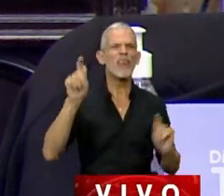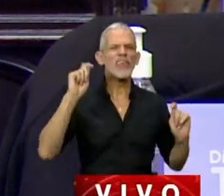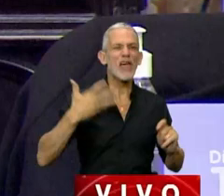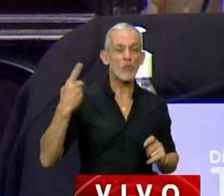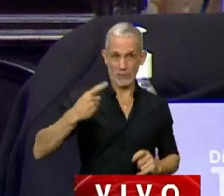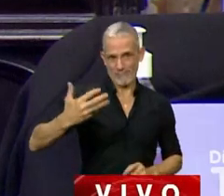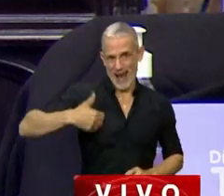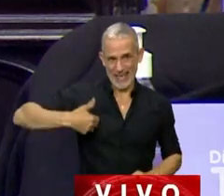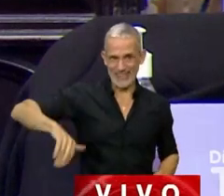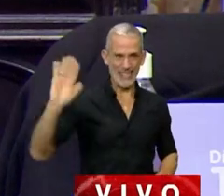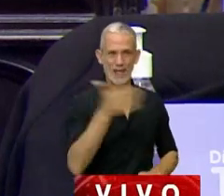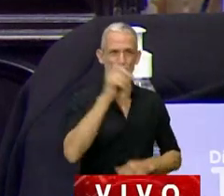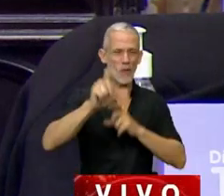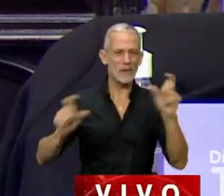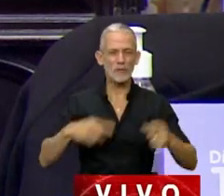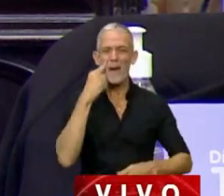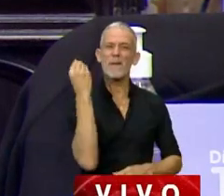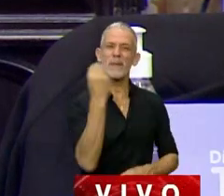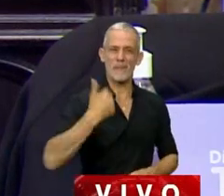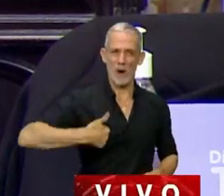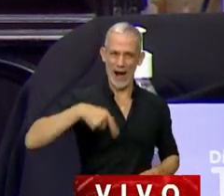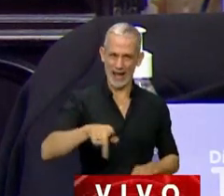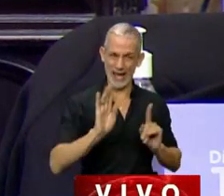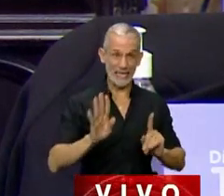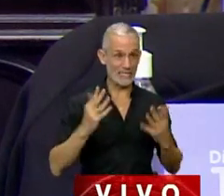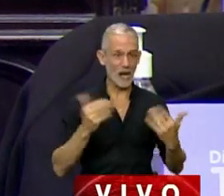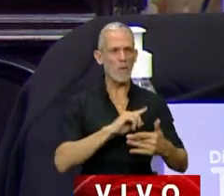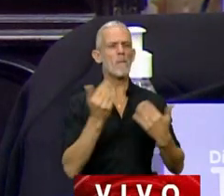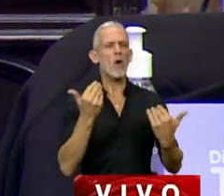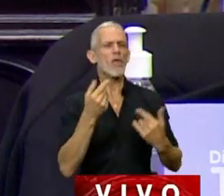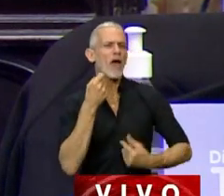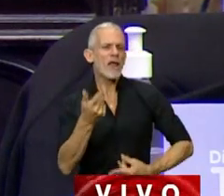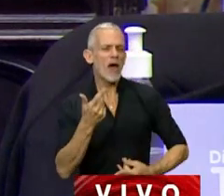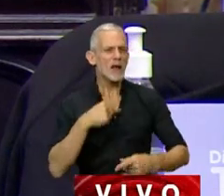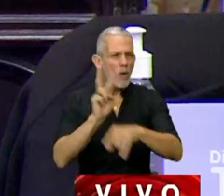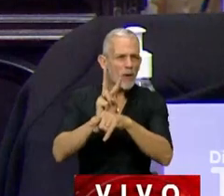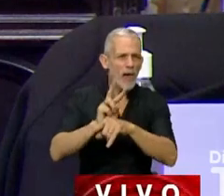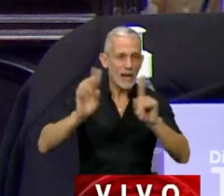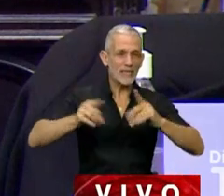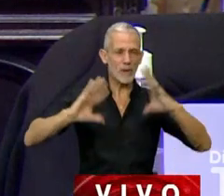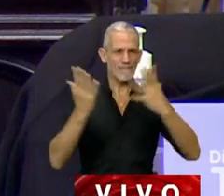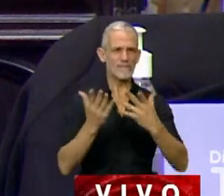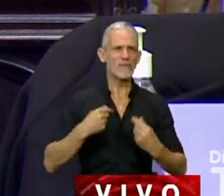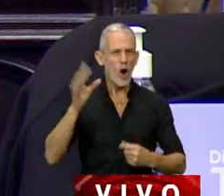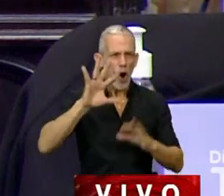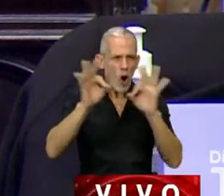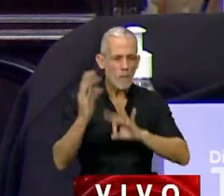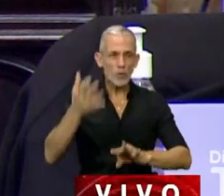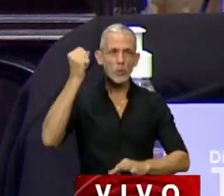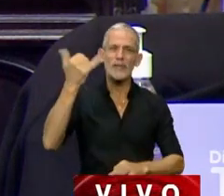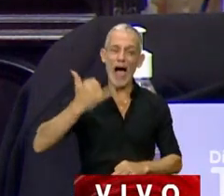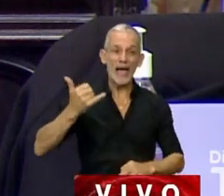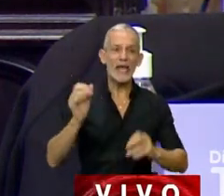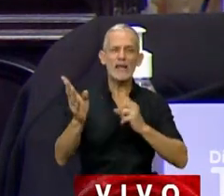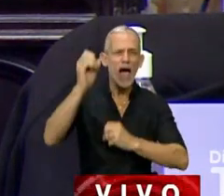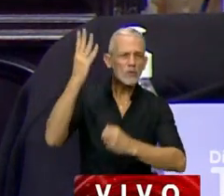Argentina, de todos los ciudadanos que integramos este país, el poder no solamente conservar, sino a partir de la oportunidad enorme que tiene